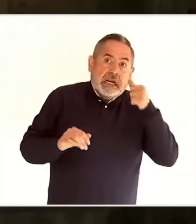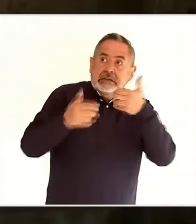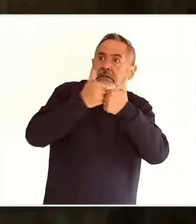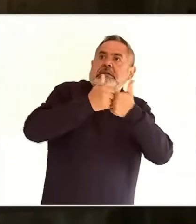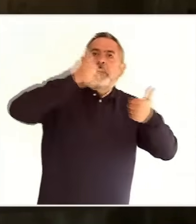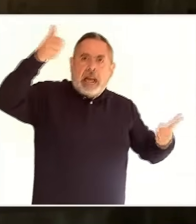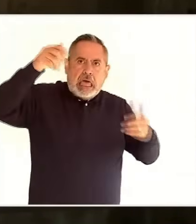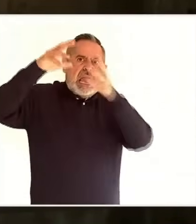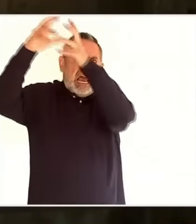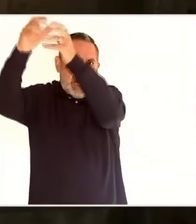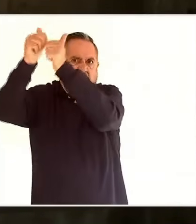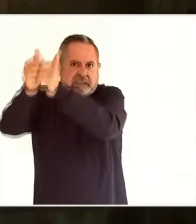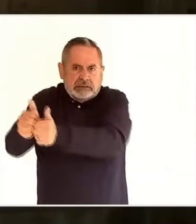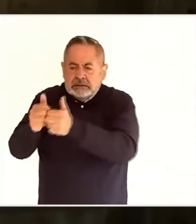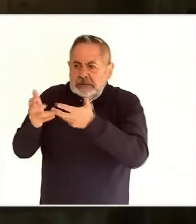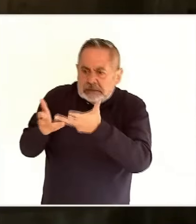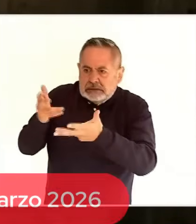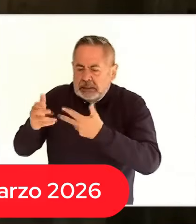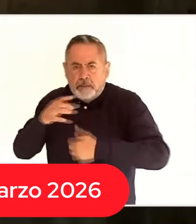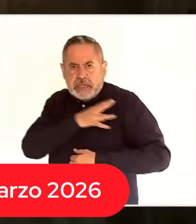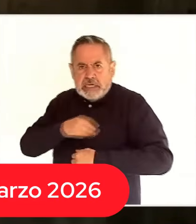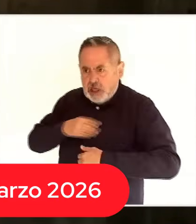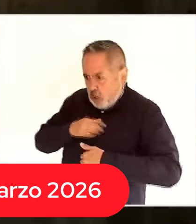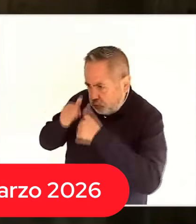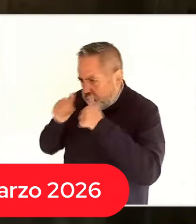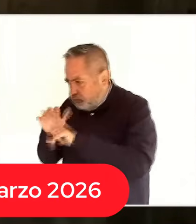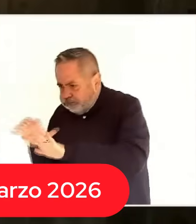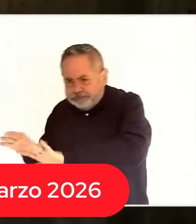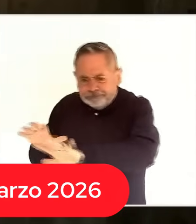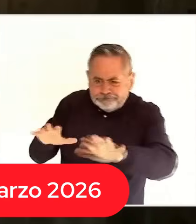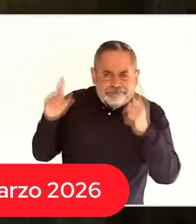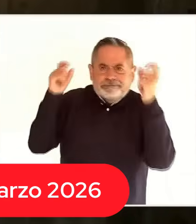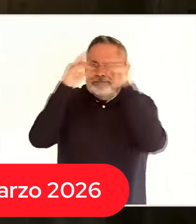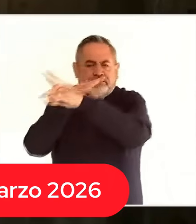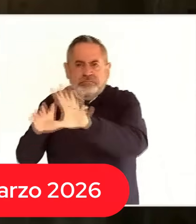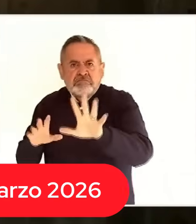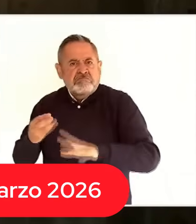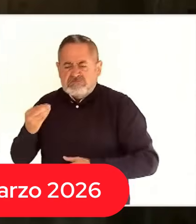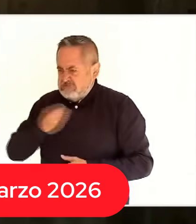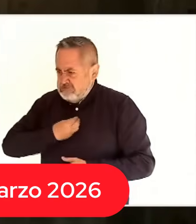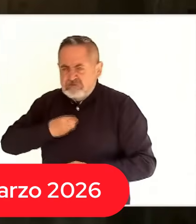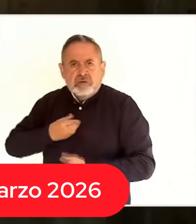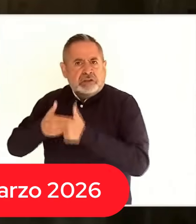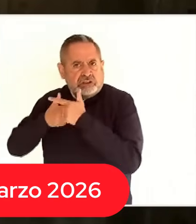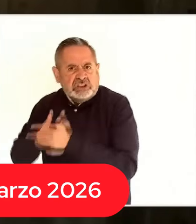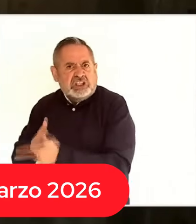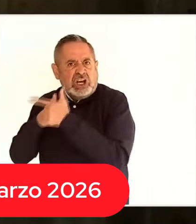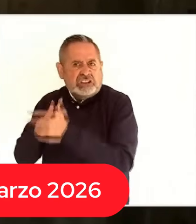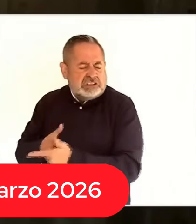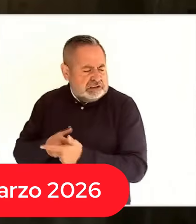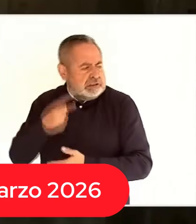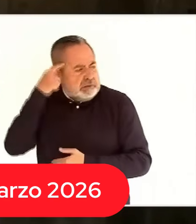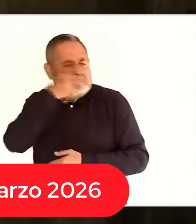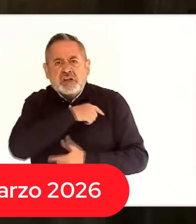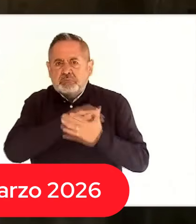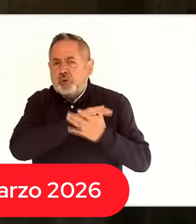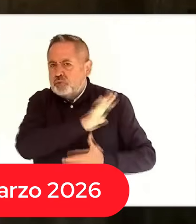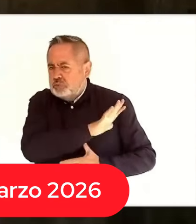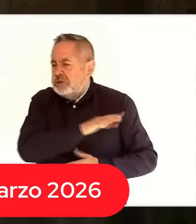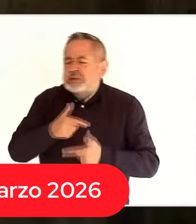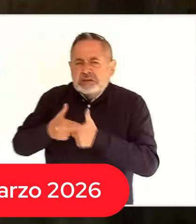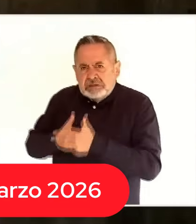con hijos a su cargo y en contextos hostiles, su resistencia cotidiana fue una forma de